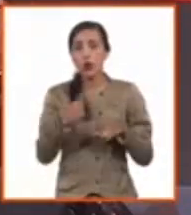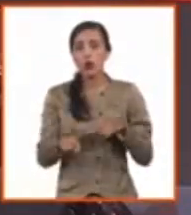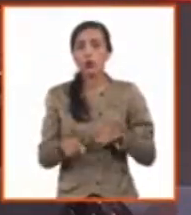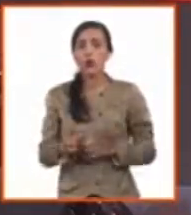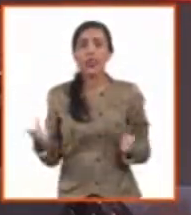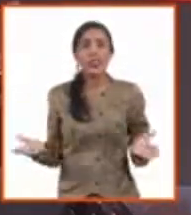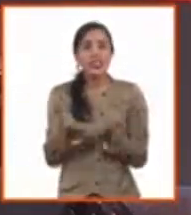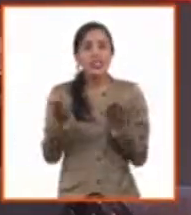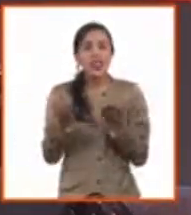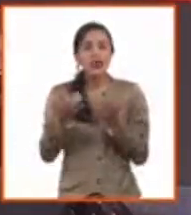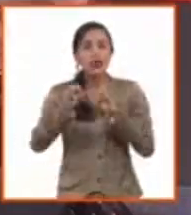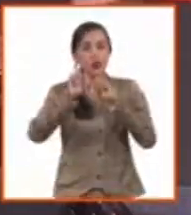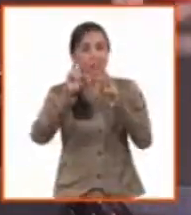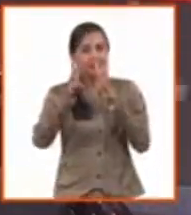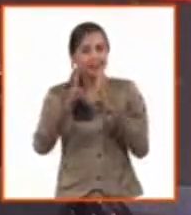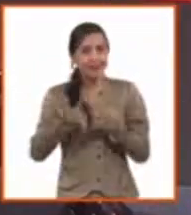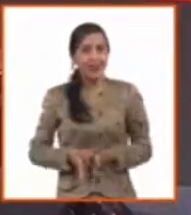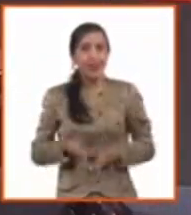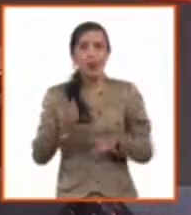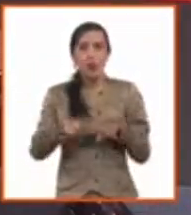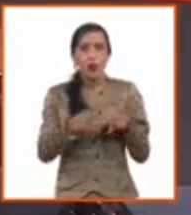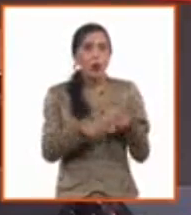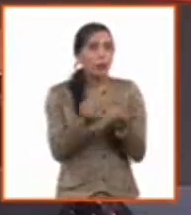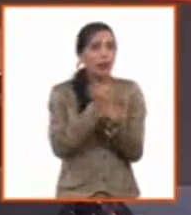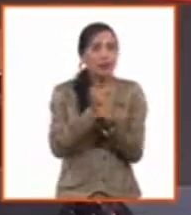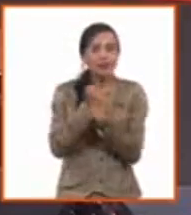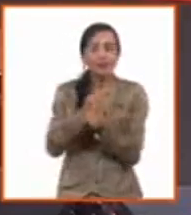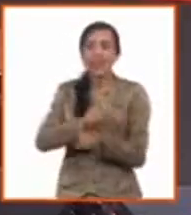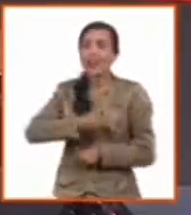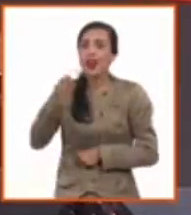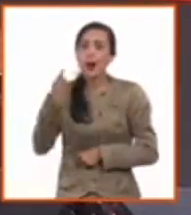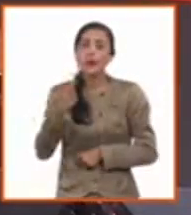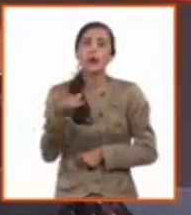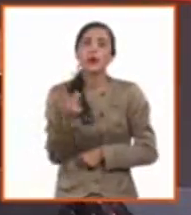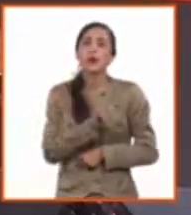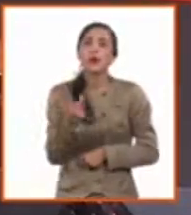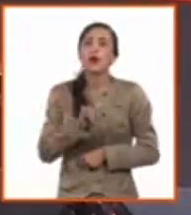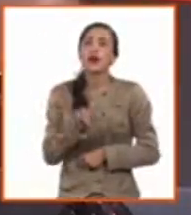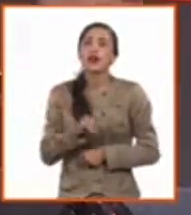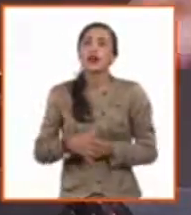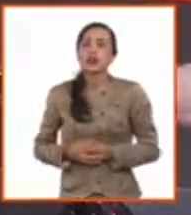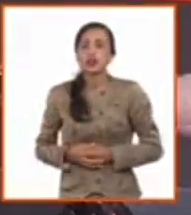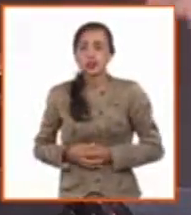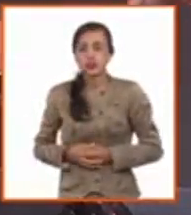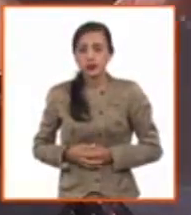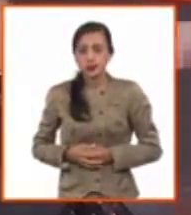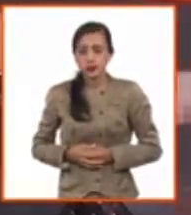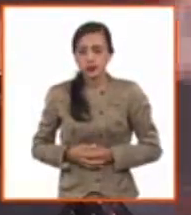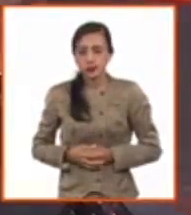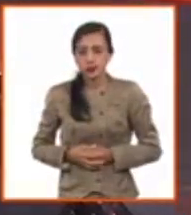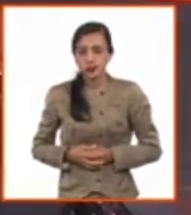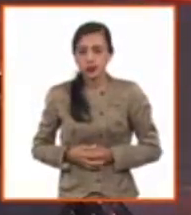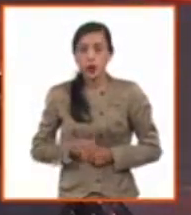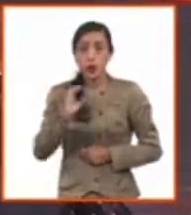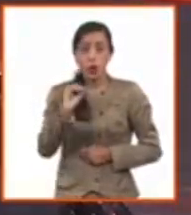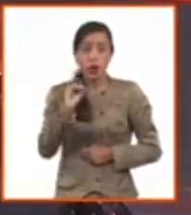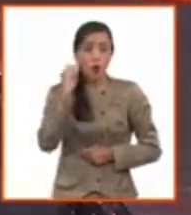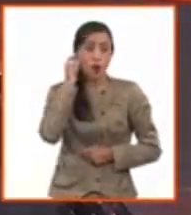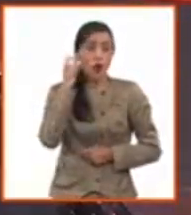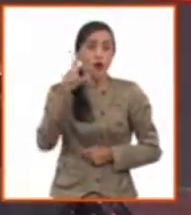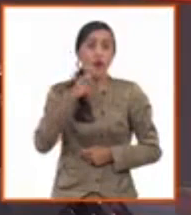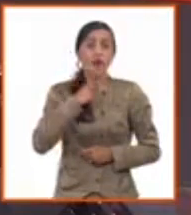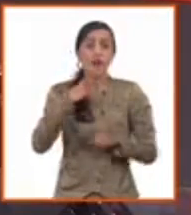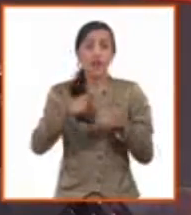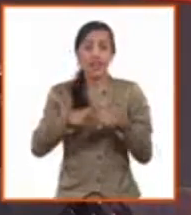de desarrollo de plataformas de gestión en función de los nuevos las nuevas funcionalidades estado fly niki